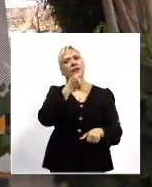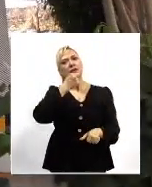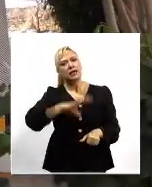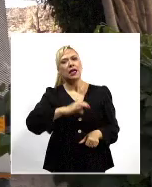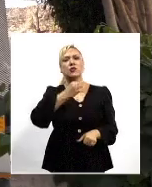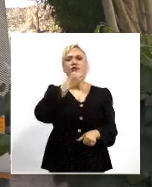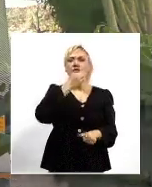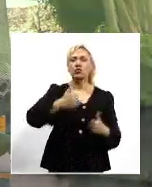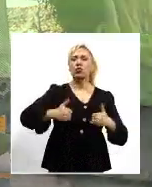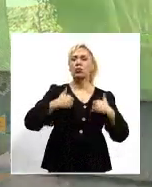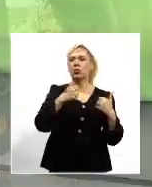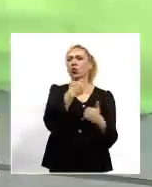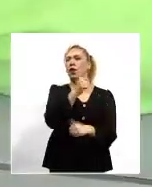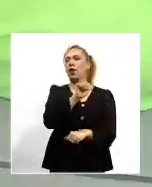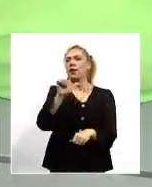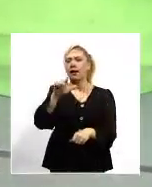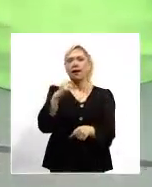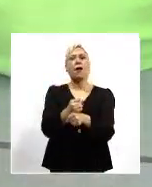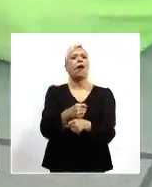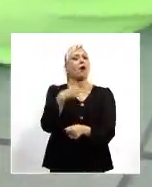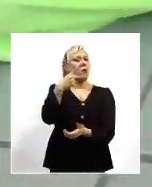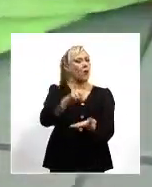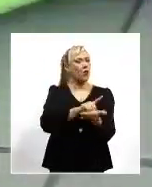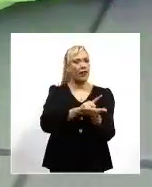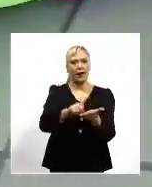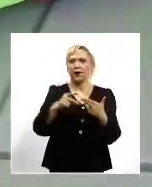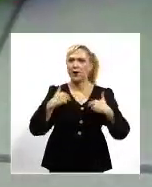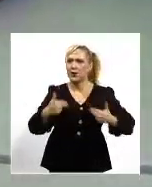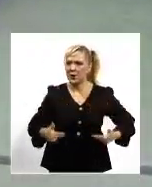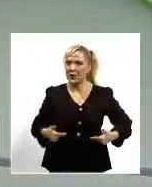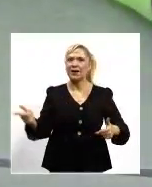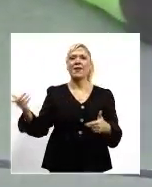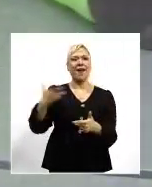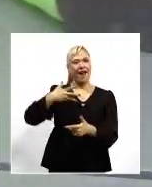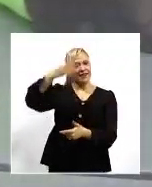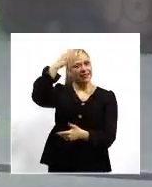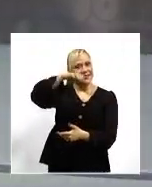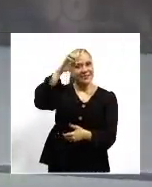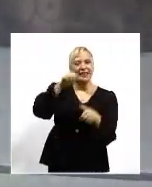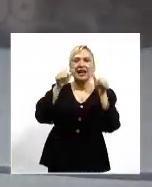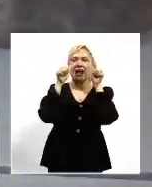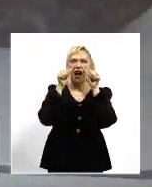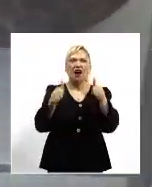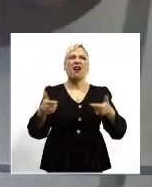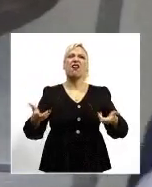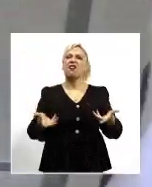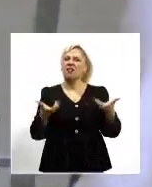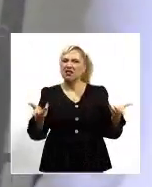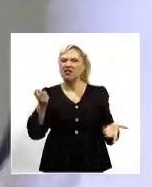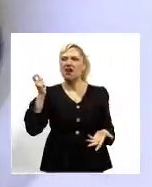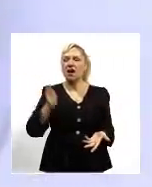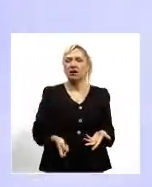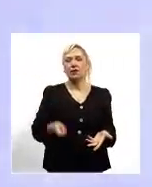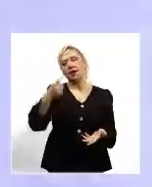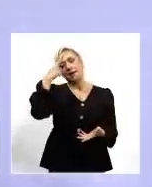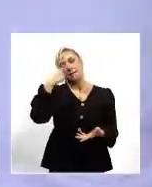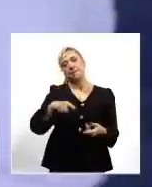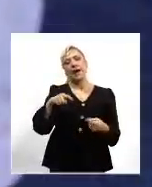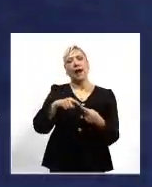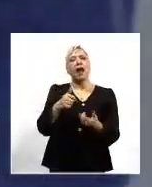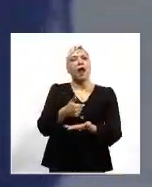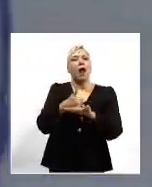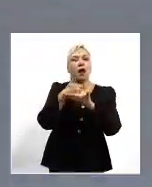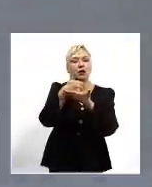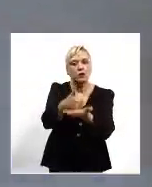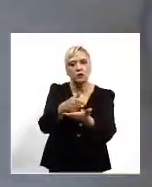con perspectiva de infancia y de derechos humanos. Entre los servicios que presta a este sector de la población se encuentra lo relacionado con